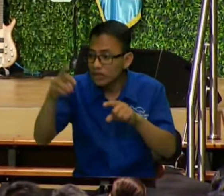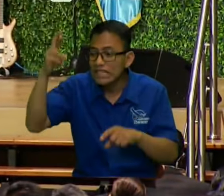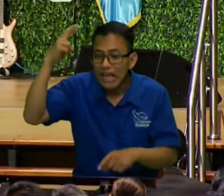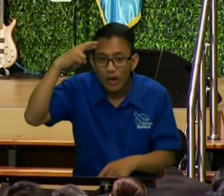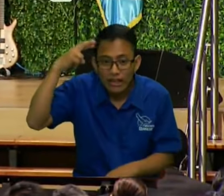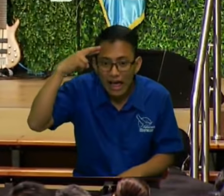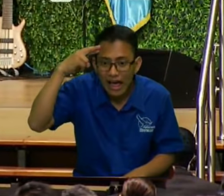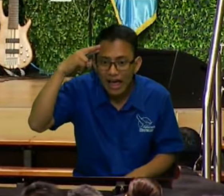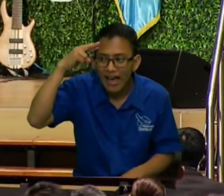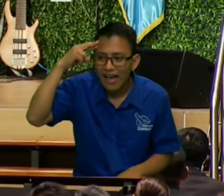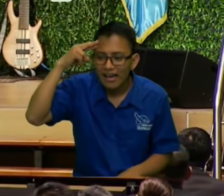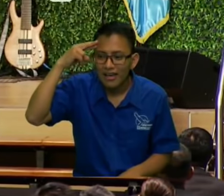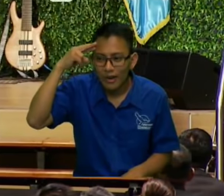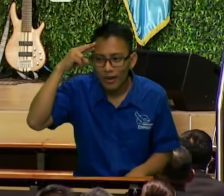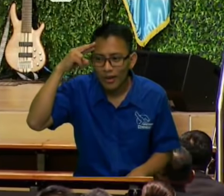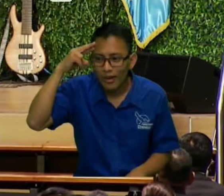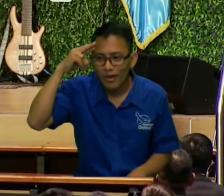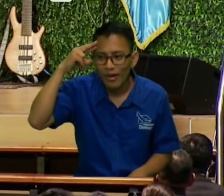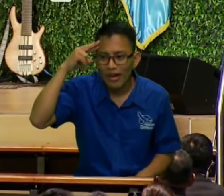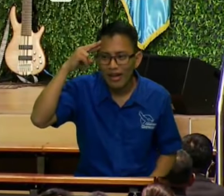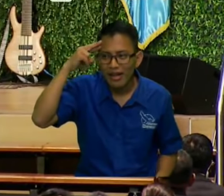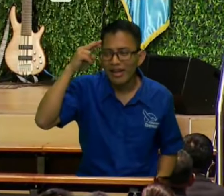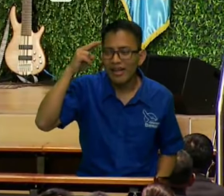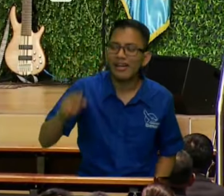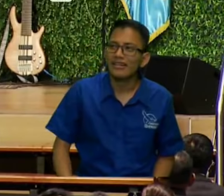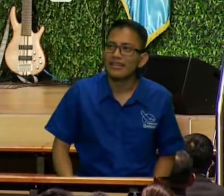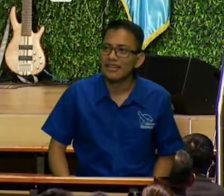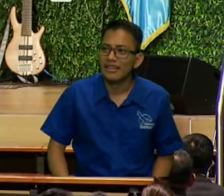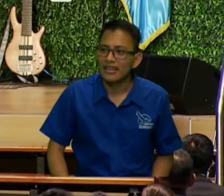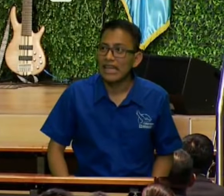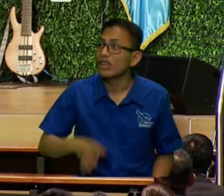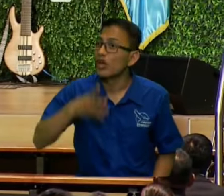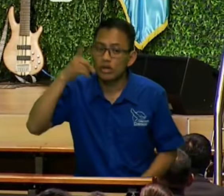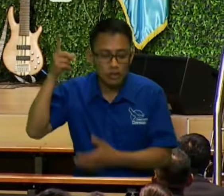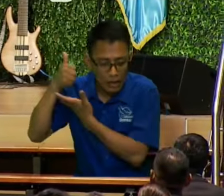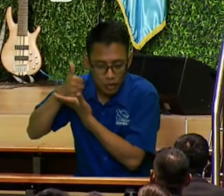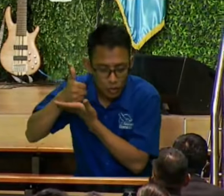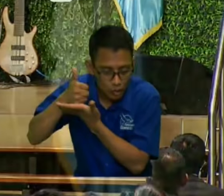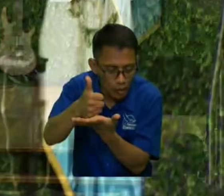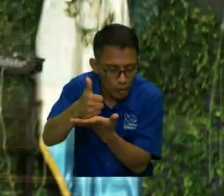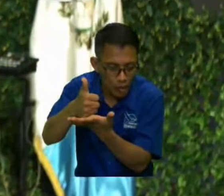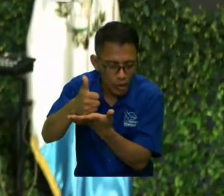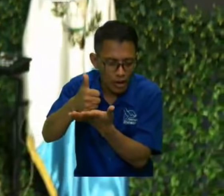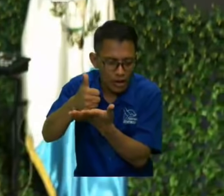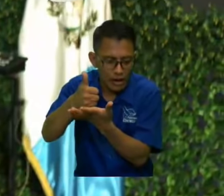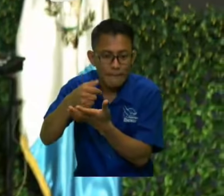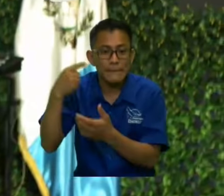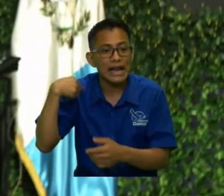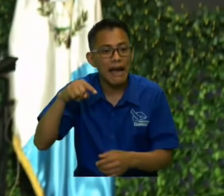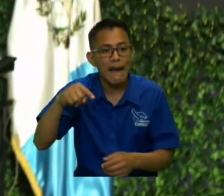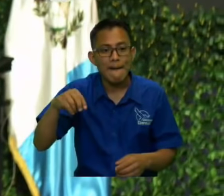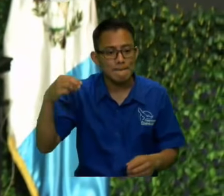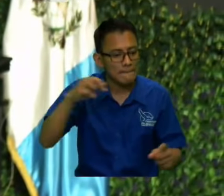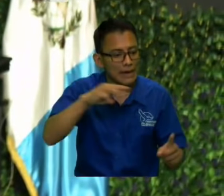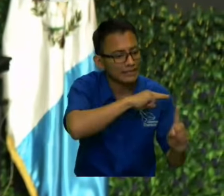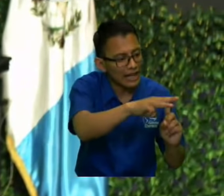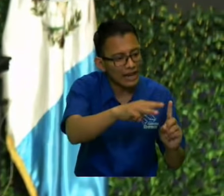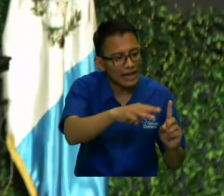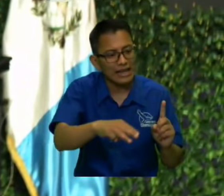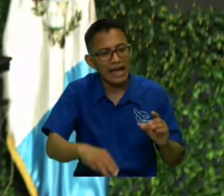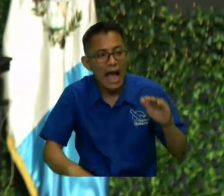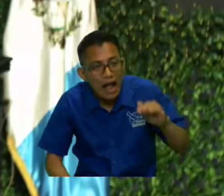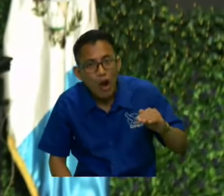Pero si Dios me ayudó a matarlo de una sola pedrada, ahora que me está persiguiendo Saúl, que le